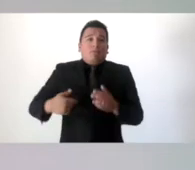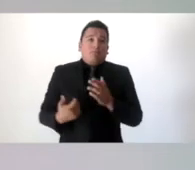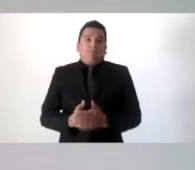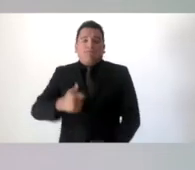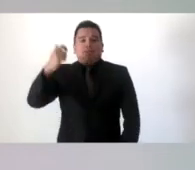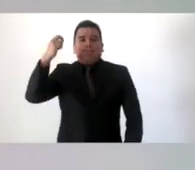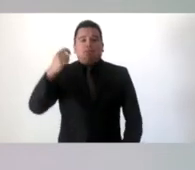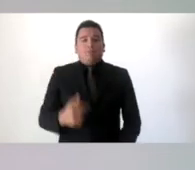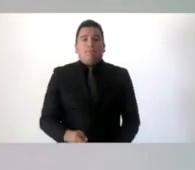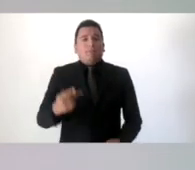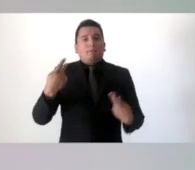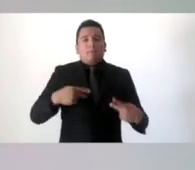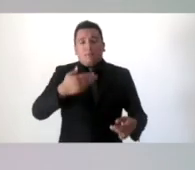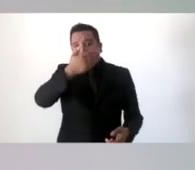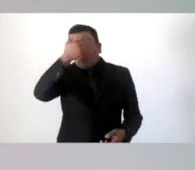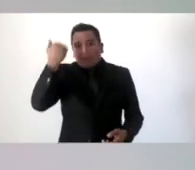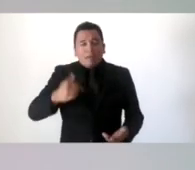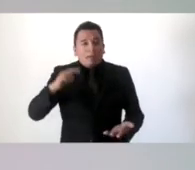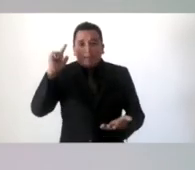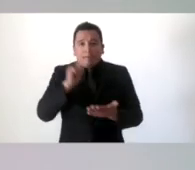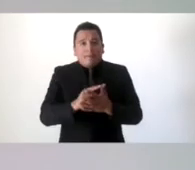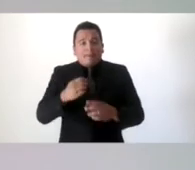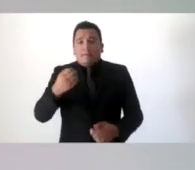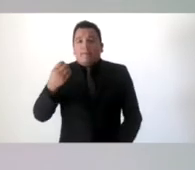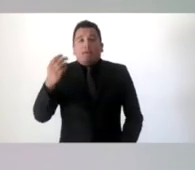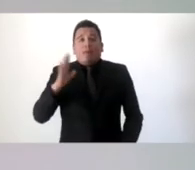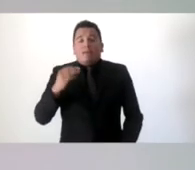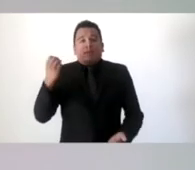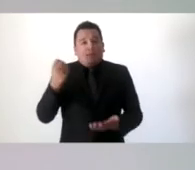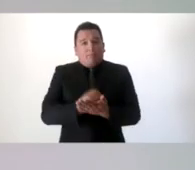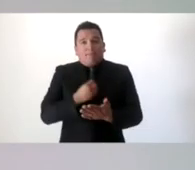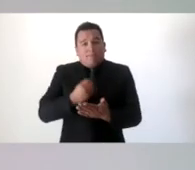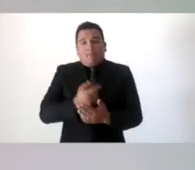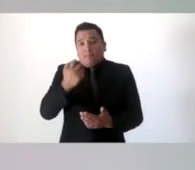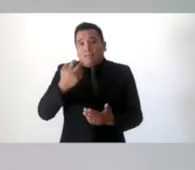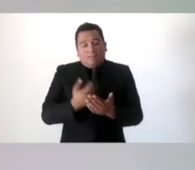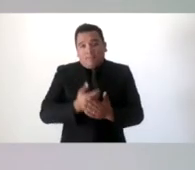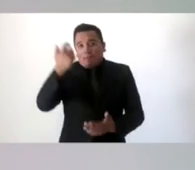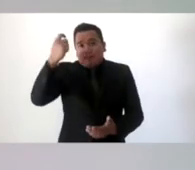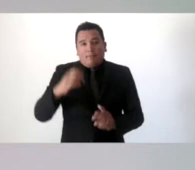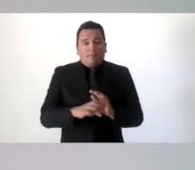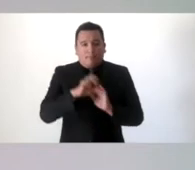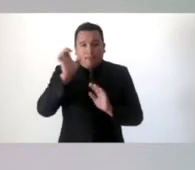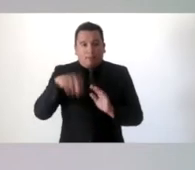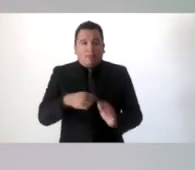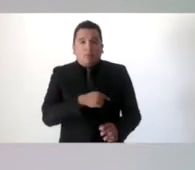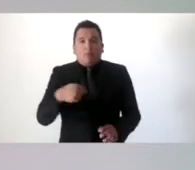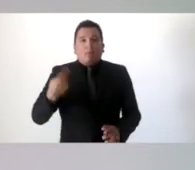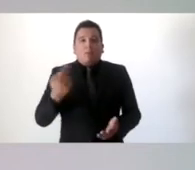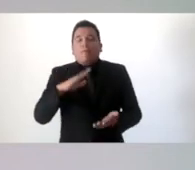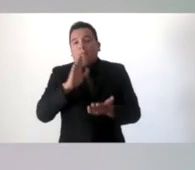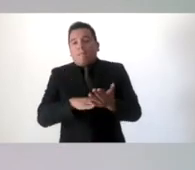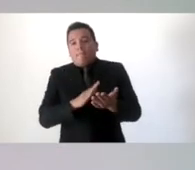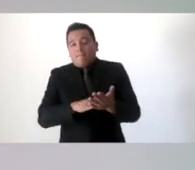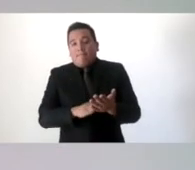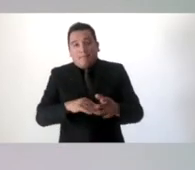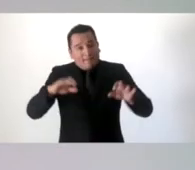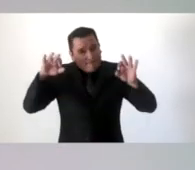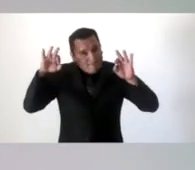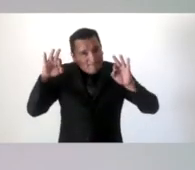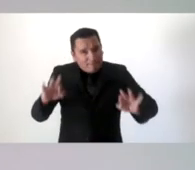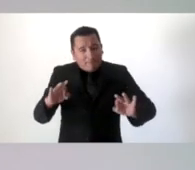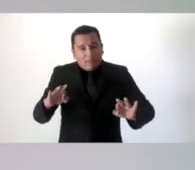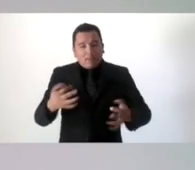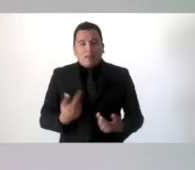costosas, pero la gente no sabe que la ley nos obliga a ser así de costosos, ¿no? Por ejemplo, necesitamos utilizar papel seguridad para